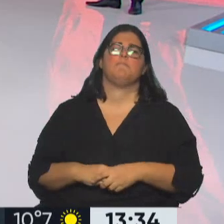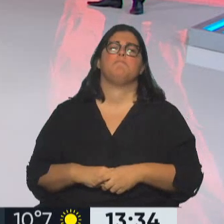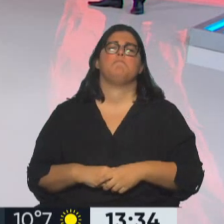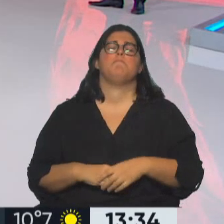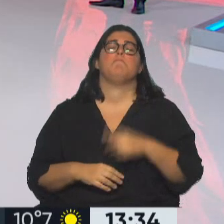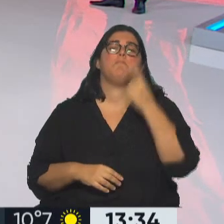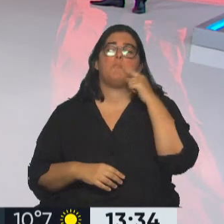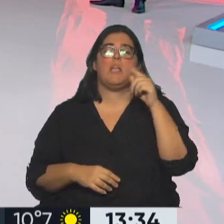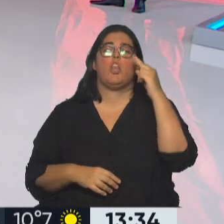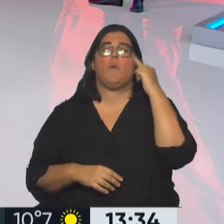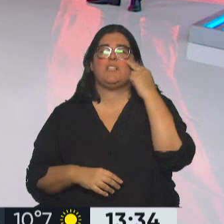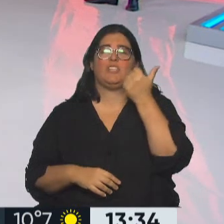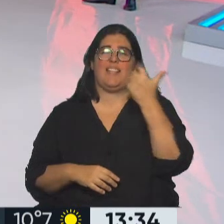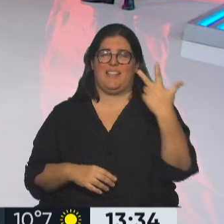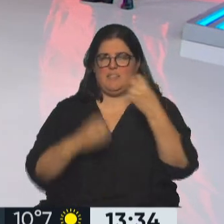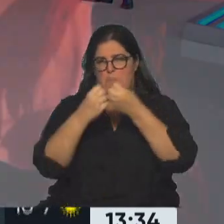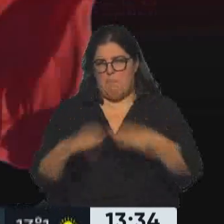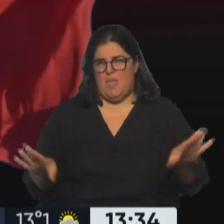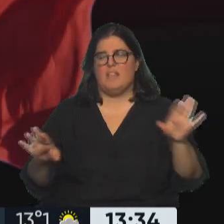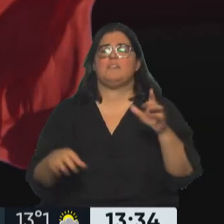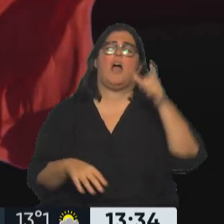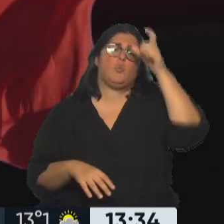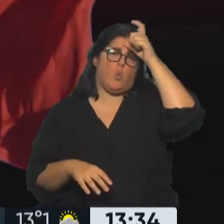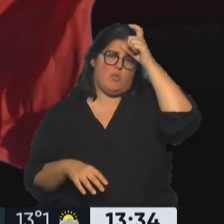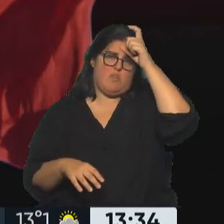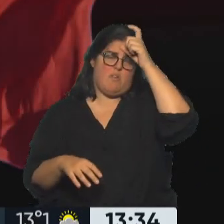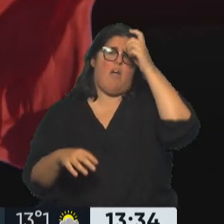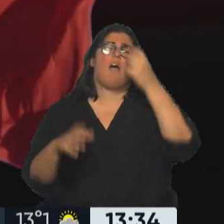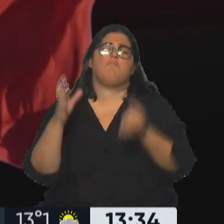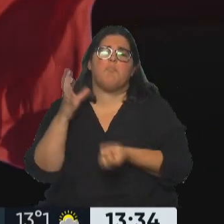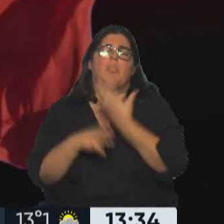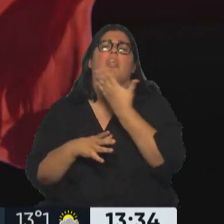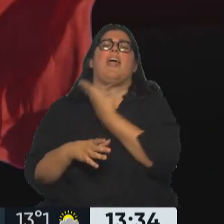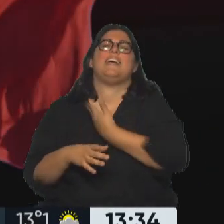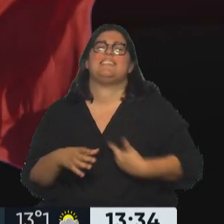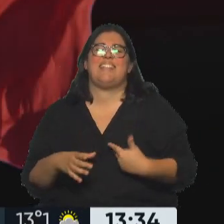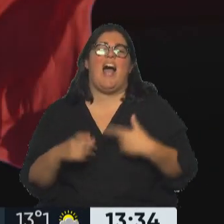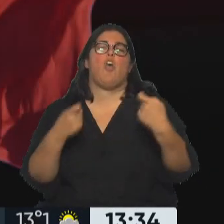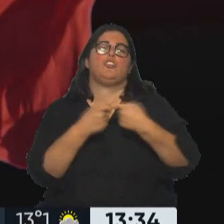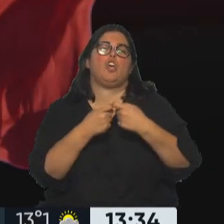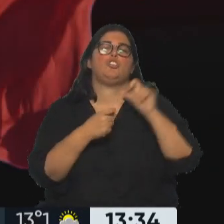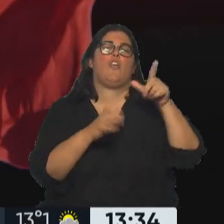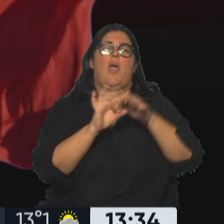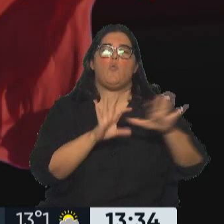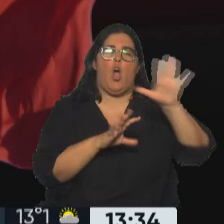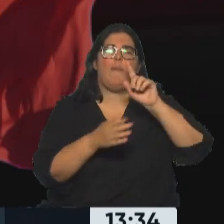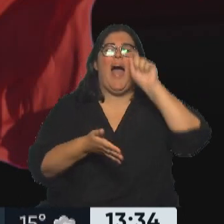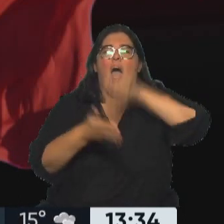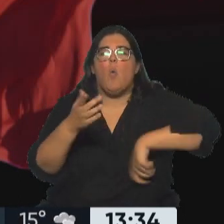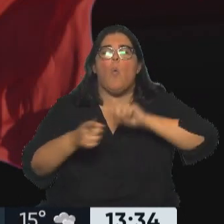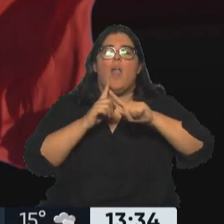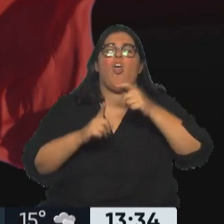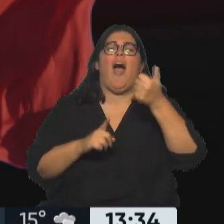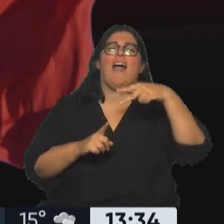año 1963. Turquía se convierte en Estado asociado a la Comunidad Económica Europea, firma del Acuerdo de Ankara. Pasan